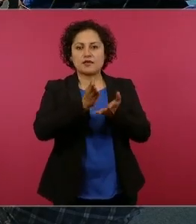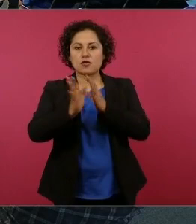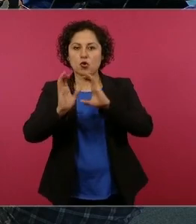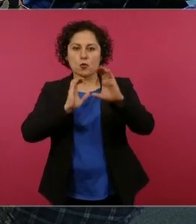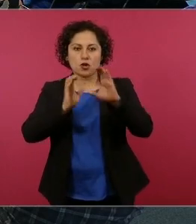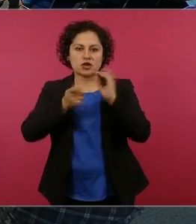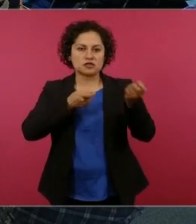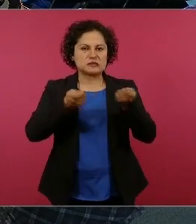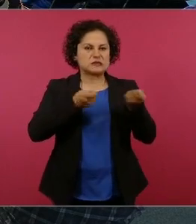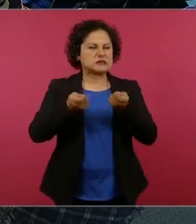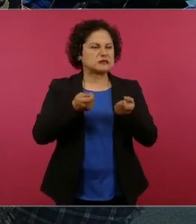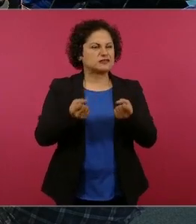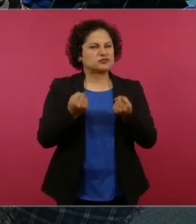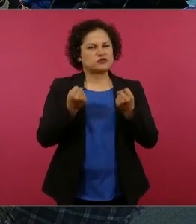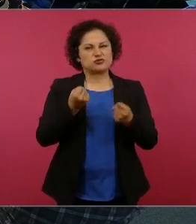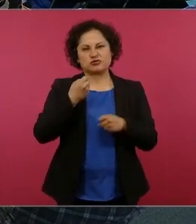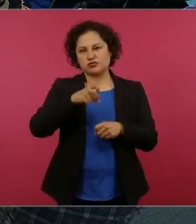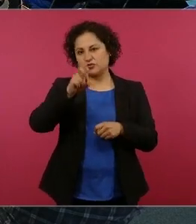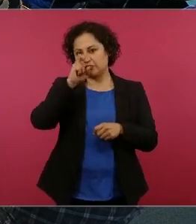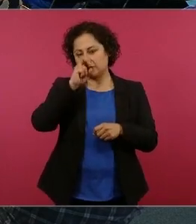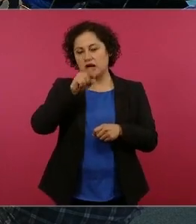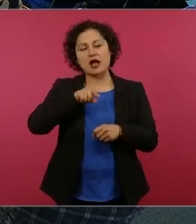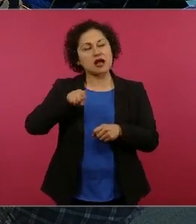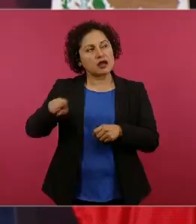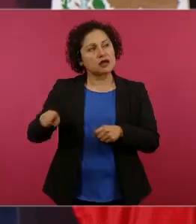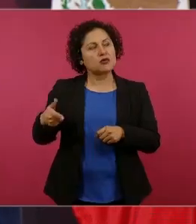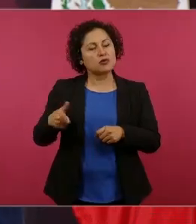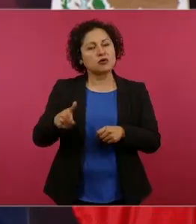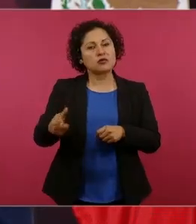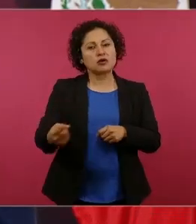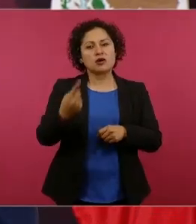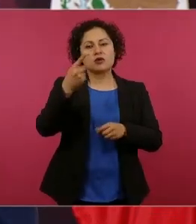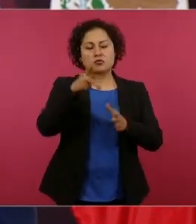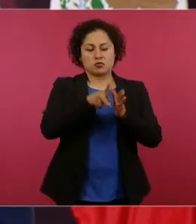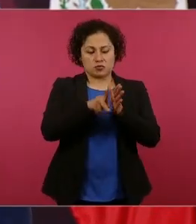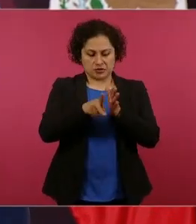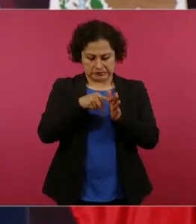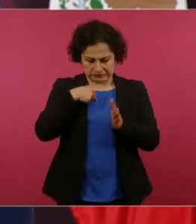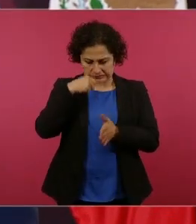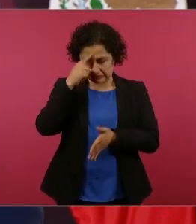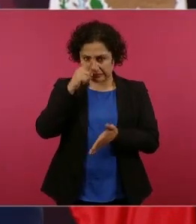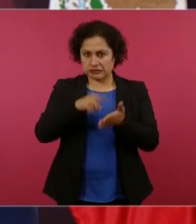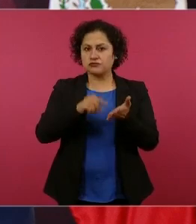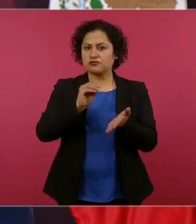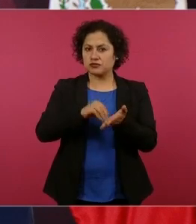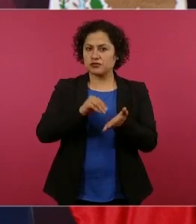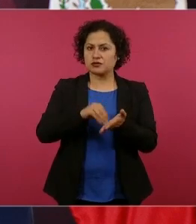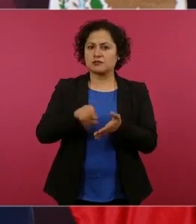Allí había uno periódico, creo que todavía existe, AM.